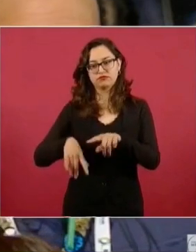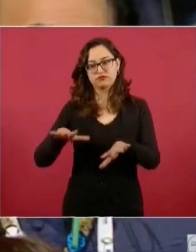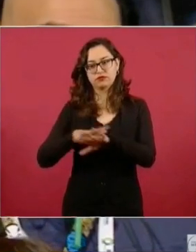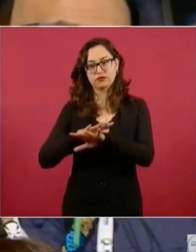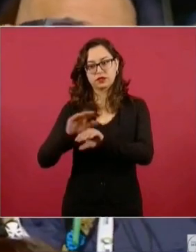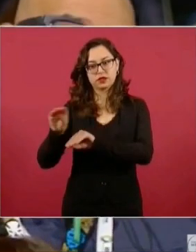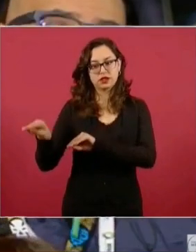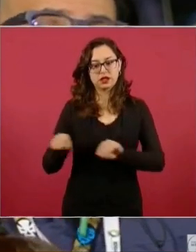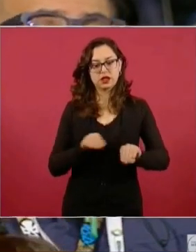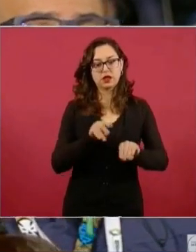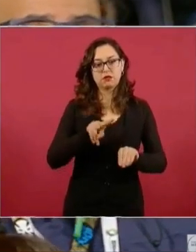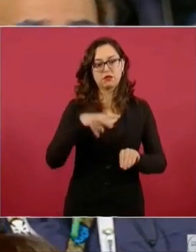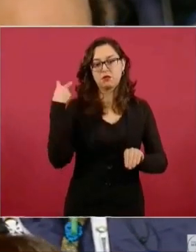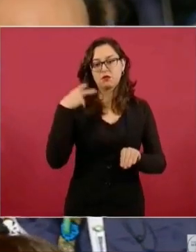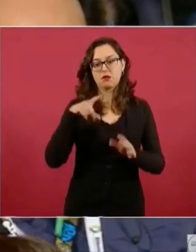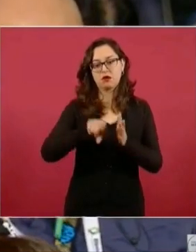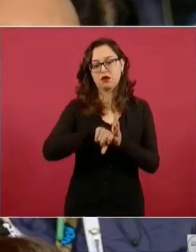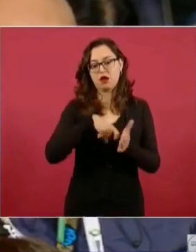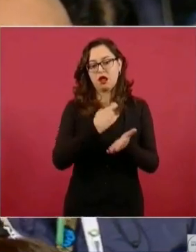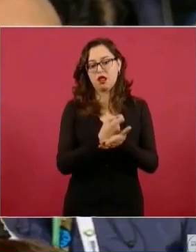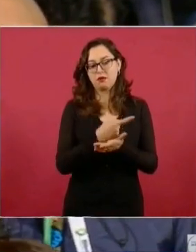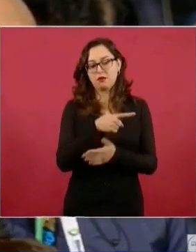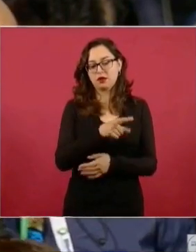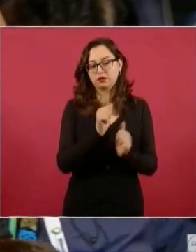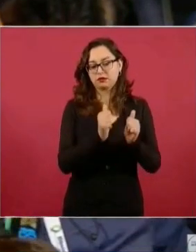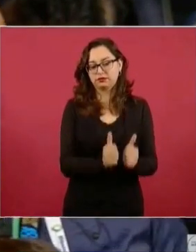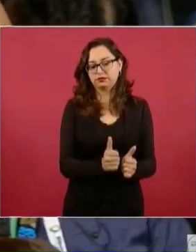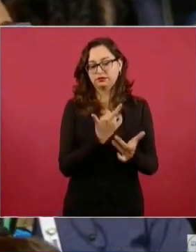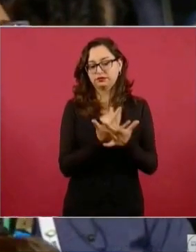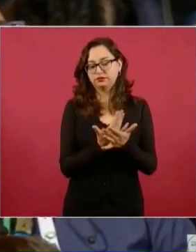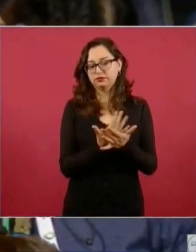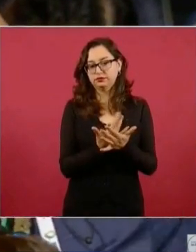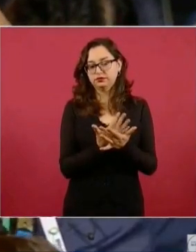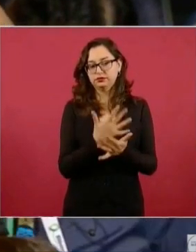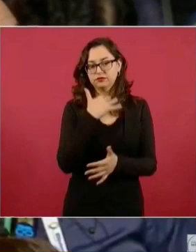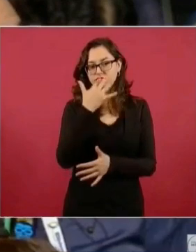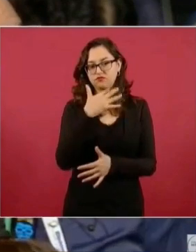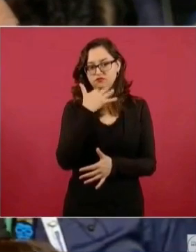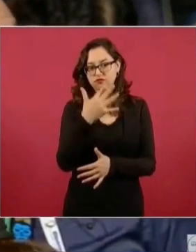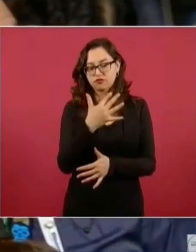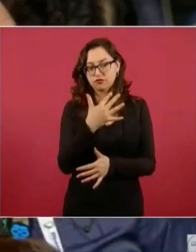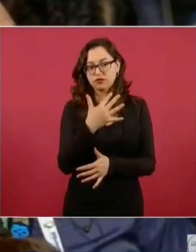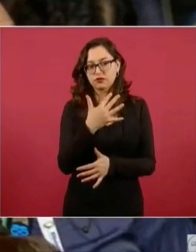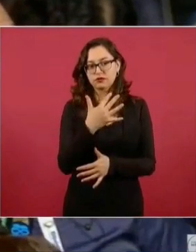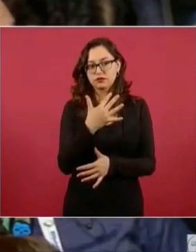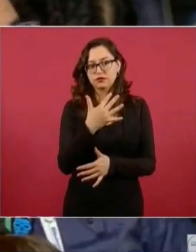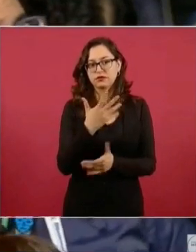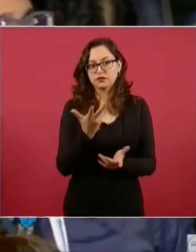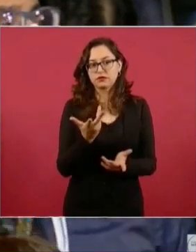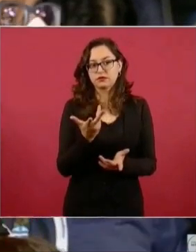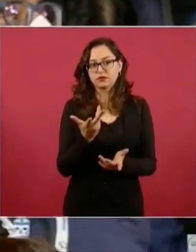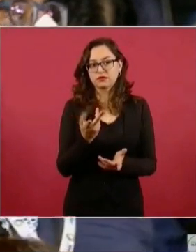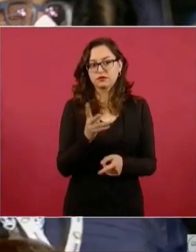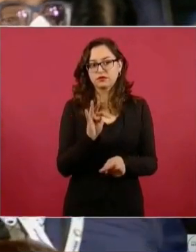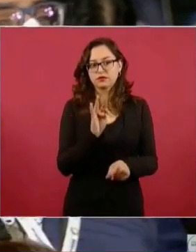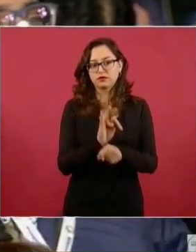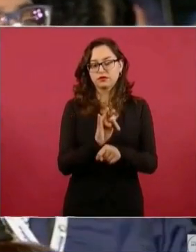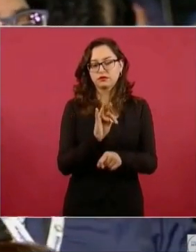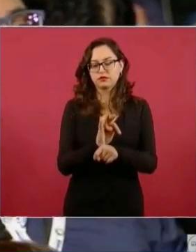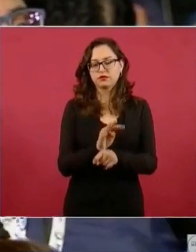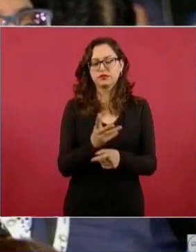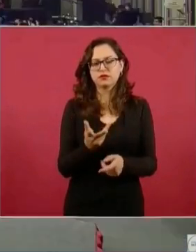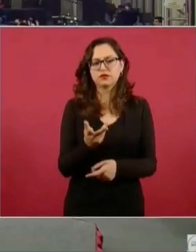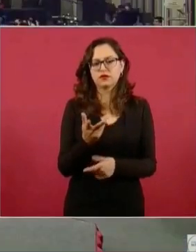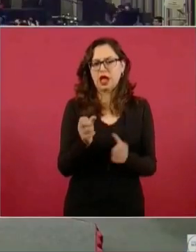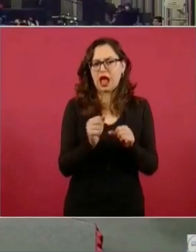le investiga por presuntos actos de corrupción tras presentar el proyecto de sentencia que exoneró a Kamel Nassif. Saber si